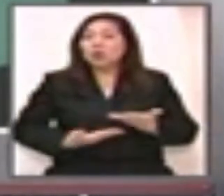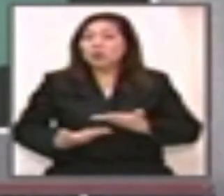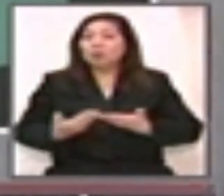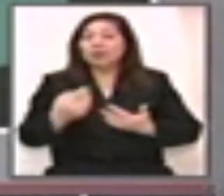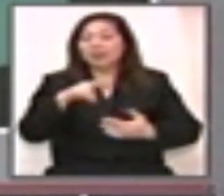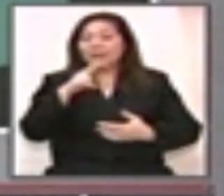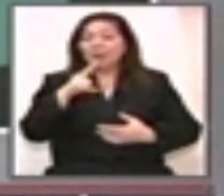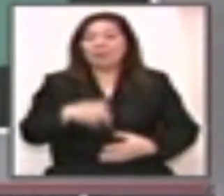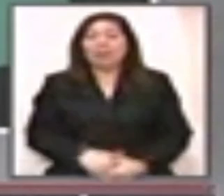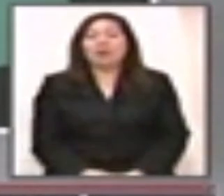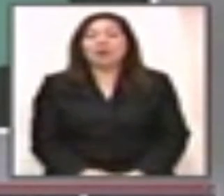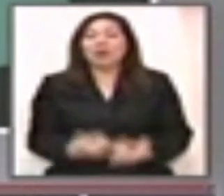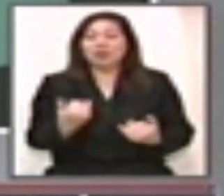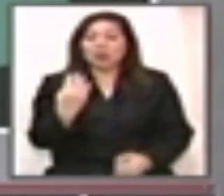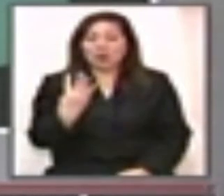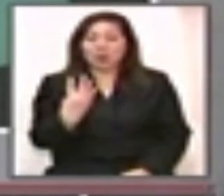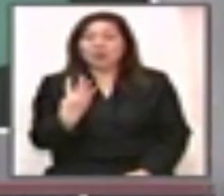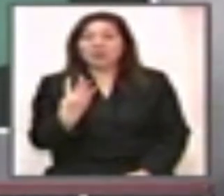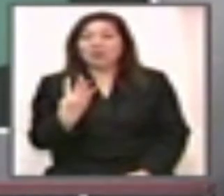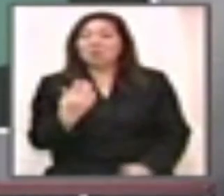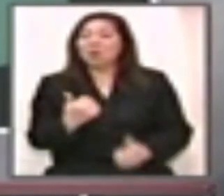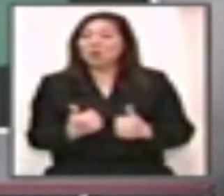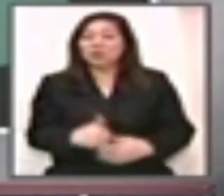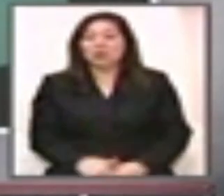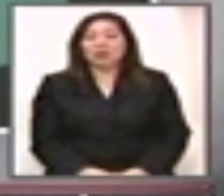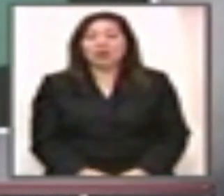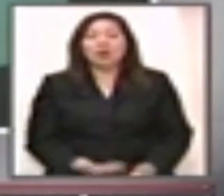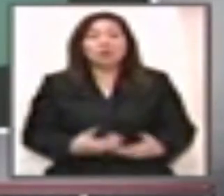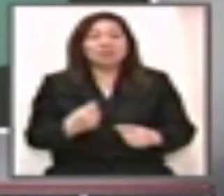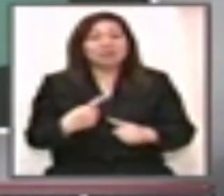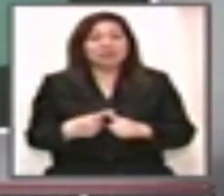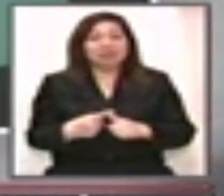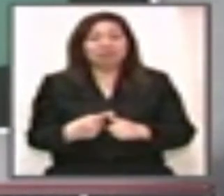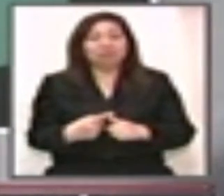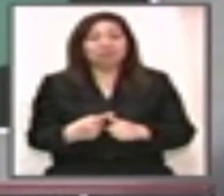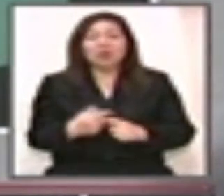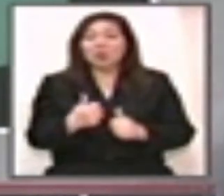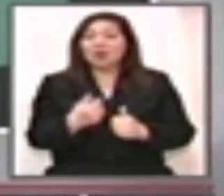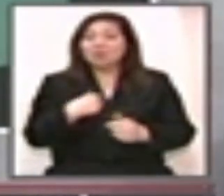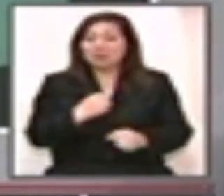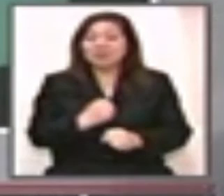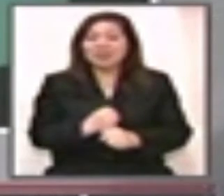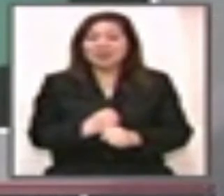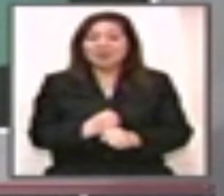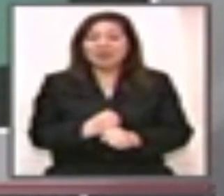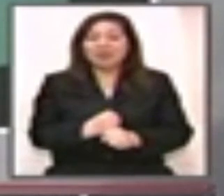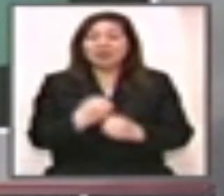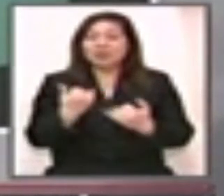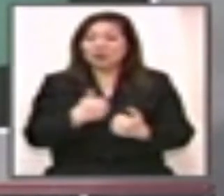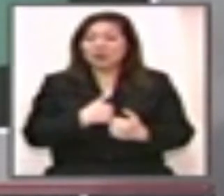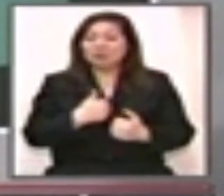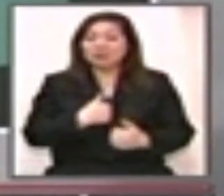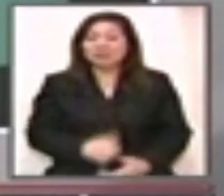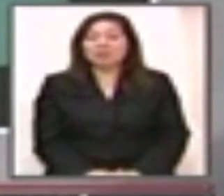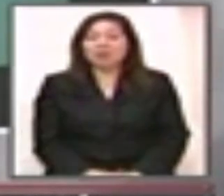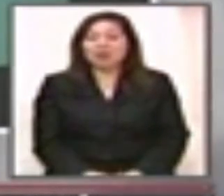en el Perú. Estos son los 4 pilares por los cuales en comercio exterior a través de los cuales hemos trabajado, y estos mismos